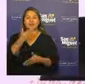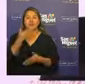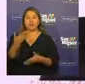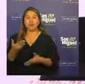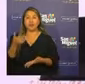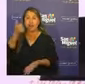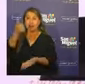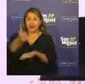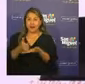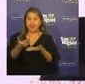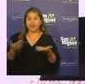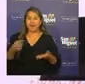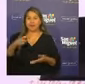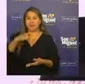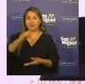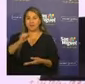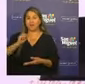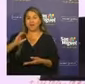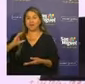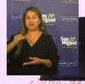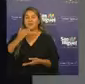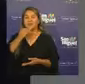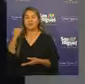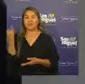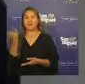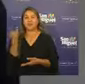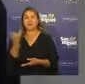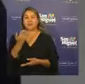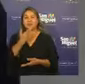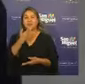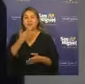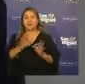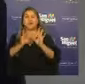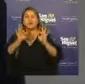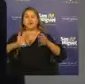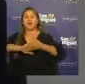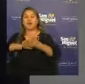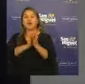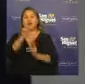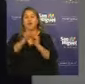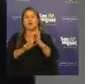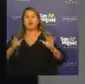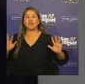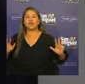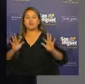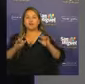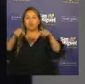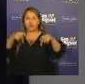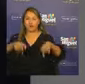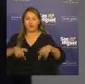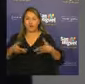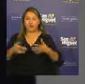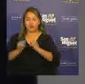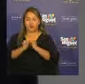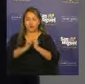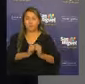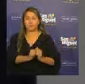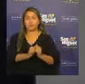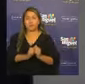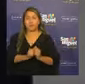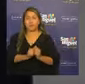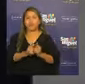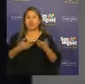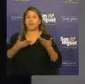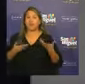los alcaldes de Pedro Aguirre Cerda, también de Independencia, y por supuesto a toda la comunidad que hoy día nos acompaña. Bueno, es difícil hablar hoy